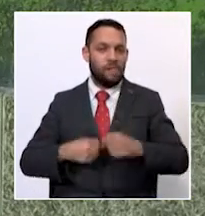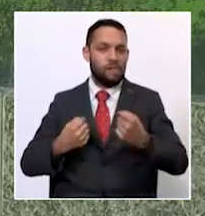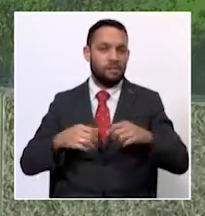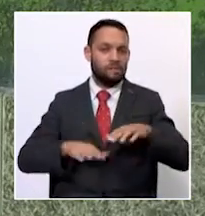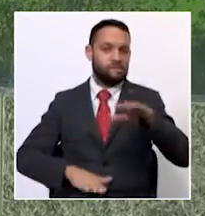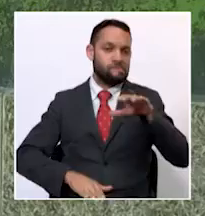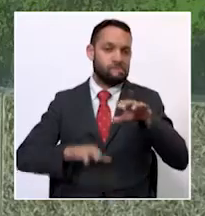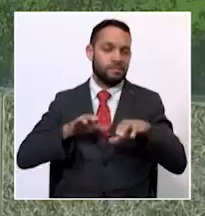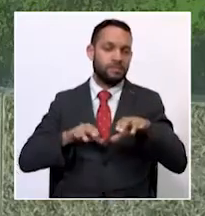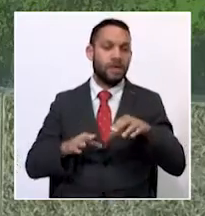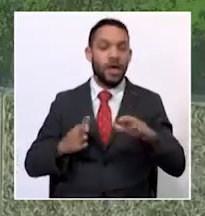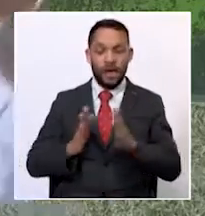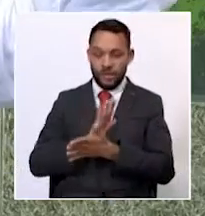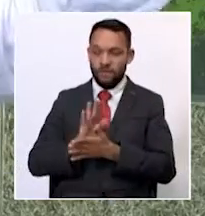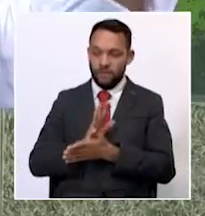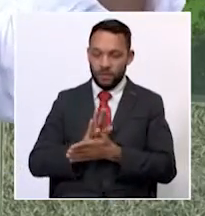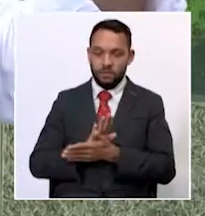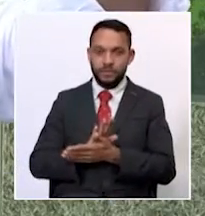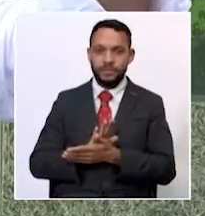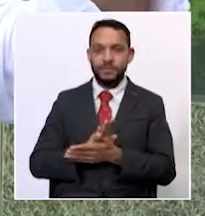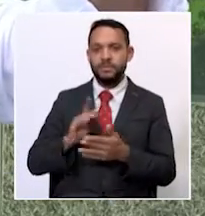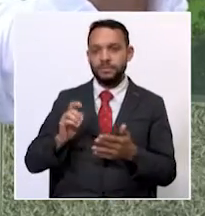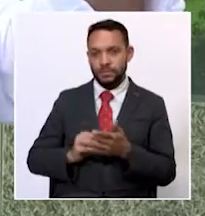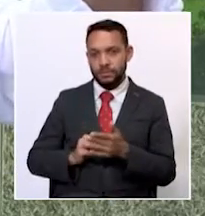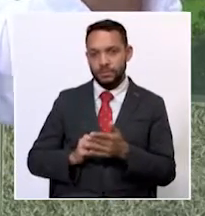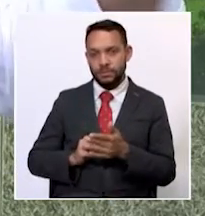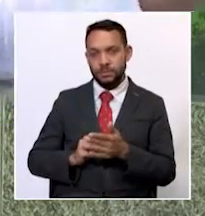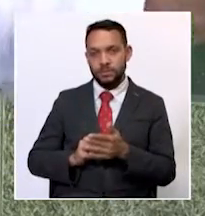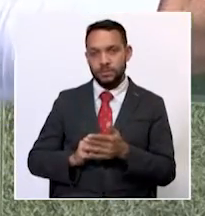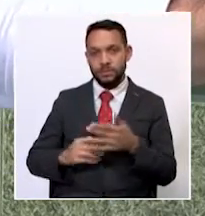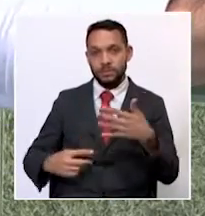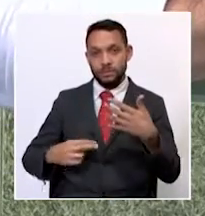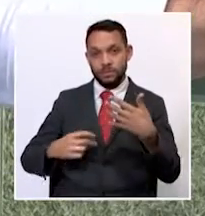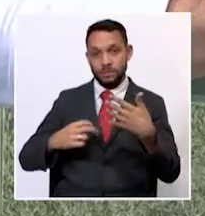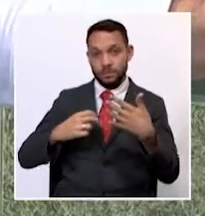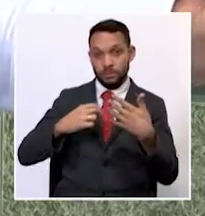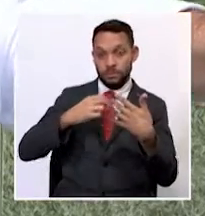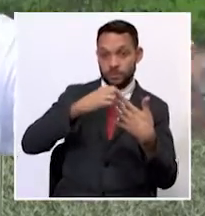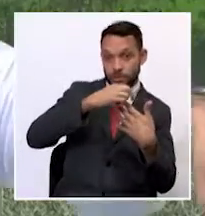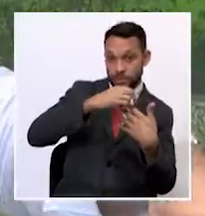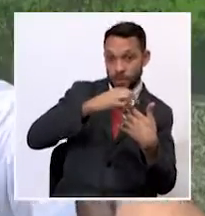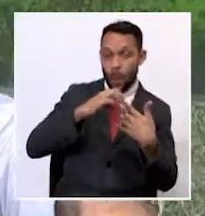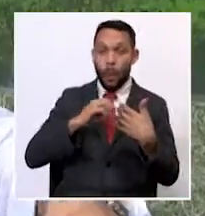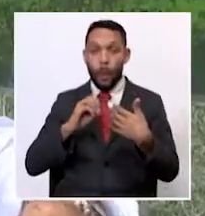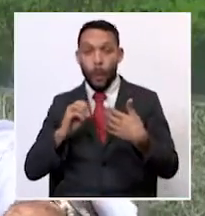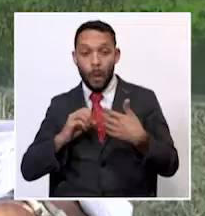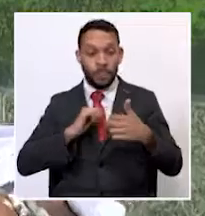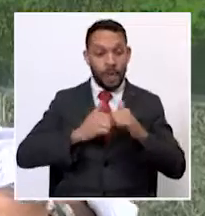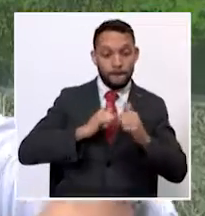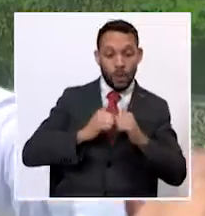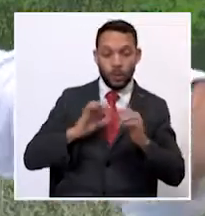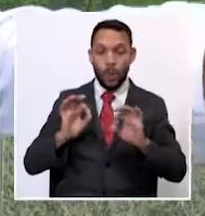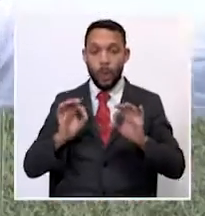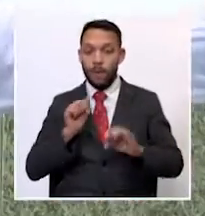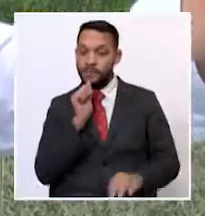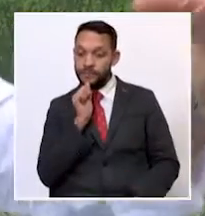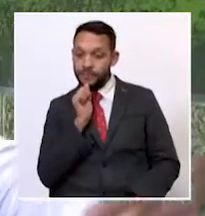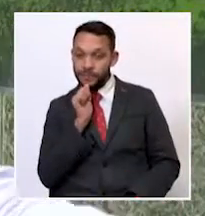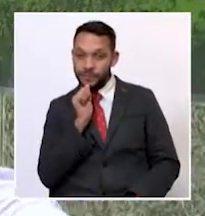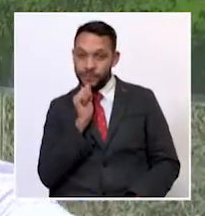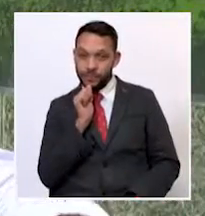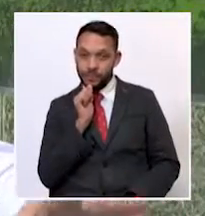Ya tenemos ese diagnóstico. ¿Lo pongo a subir escalas? ¿Lo pongo en una máquina? ¿O lo meto al agua a hacerle una terapia que me